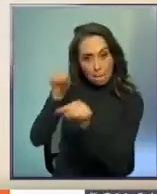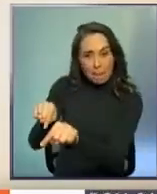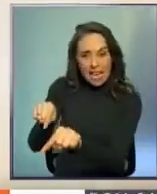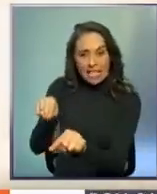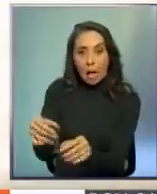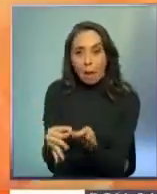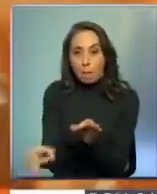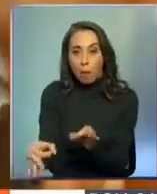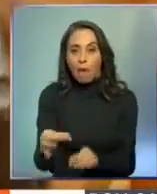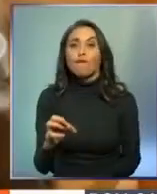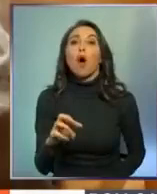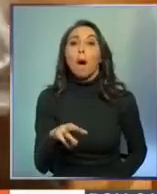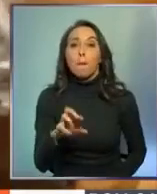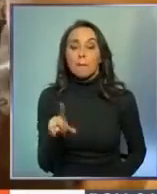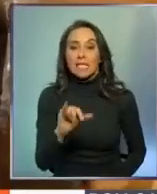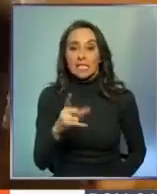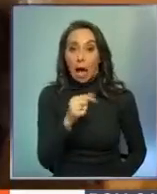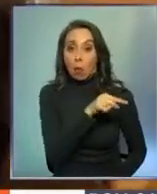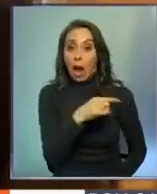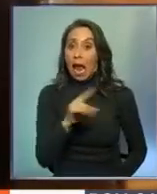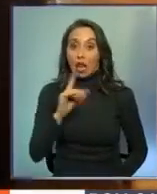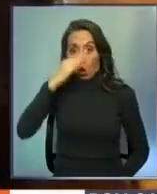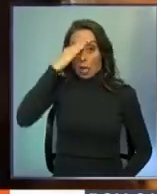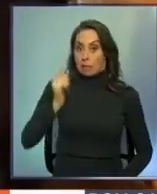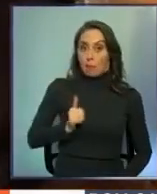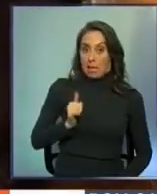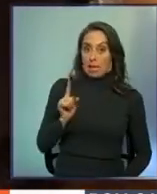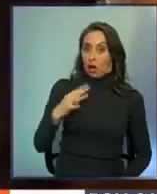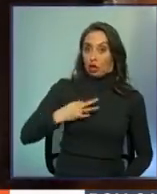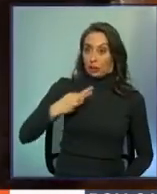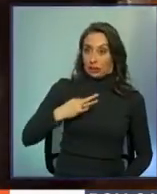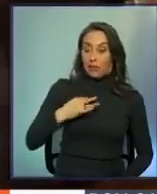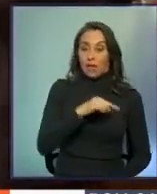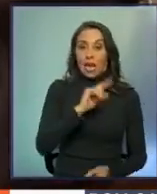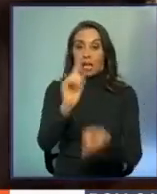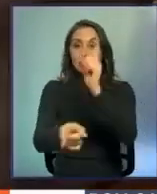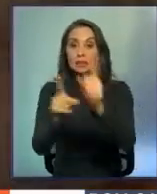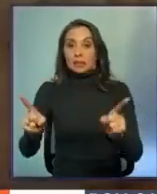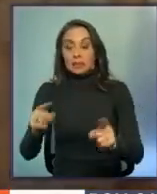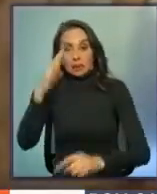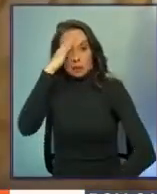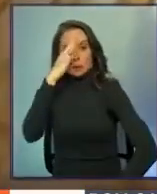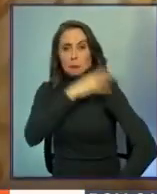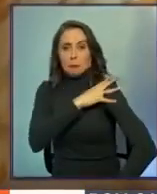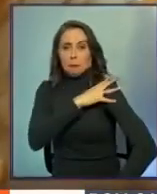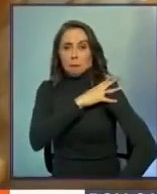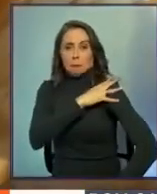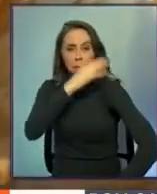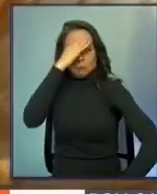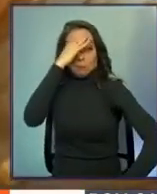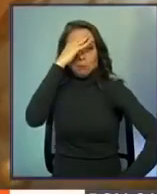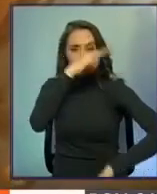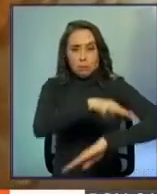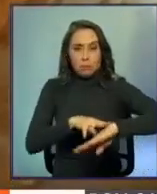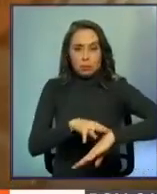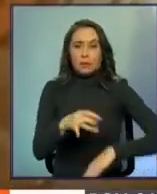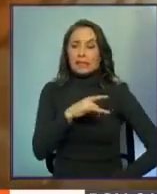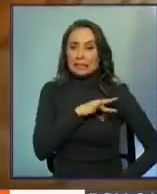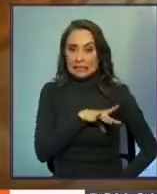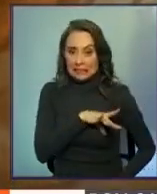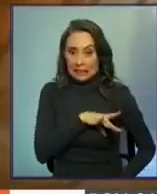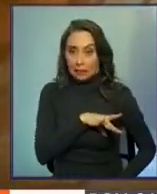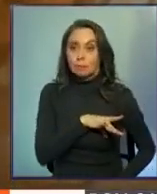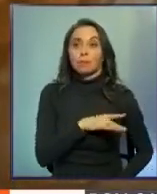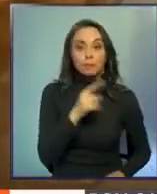siendo civil tenía el desafío de dirigir y guiar a los más altos mandos militares chilenos, y el desembarco